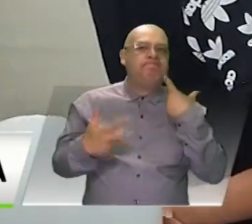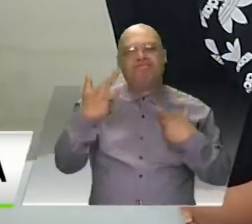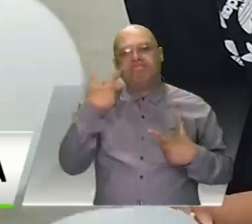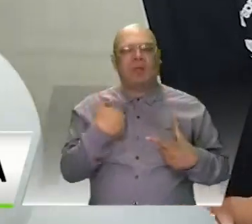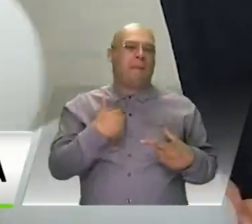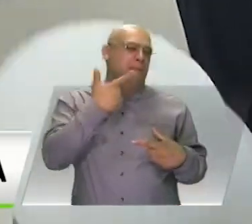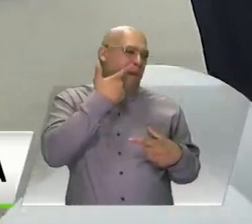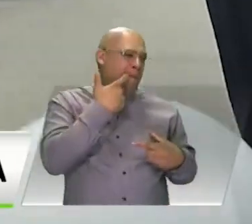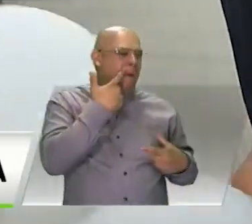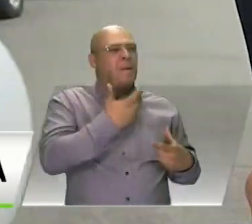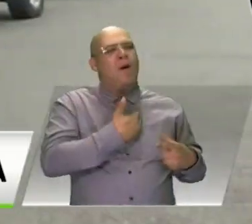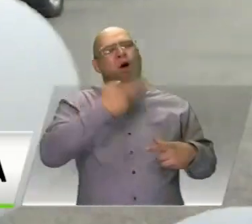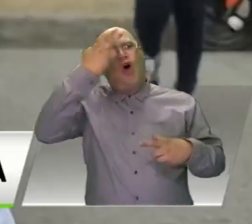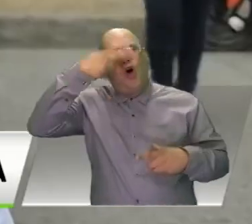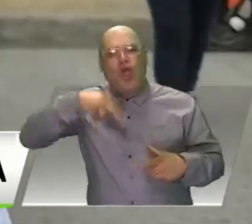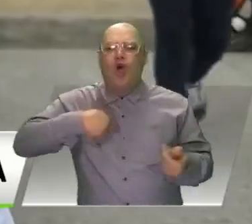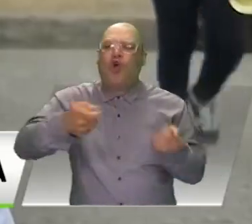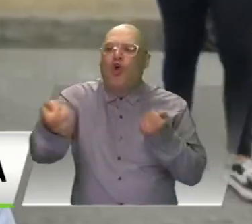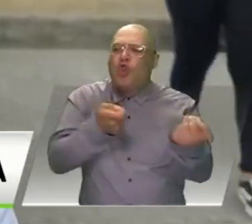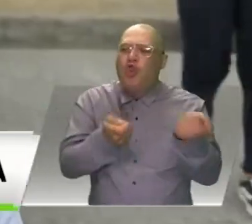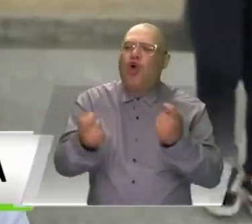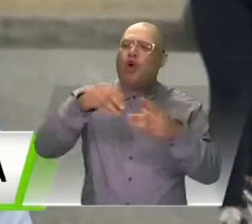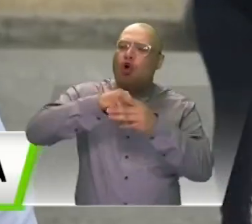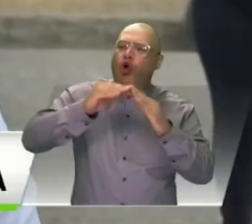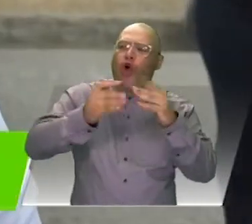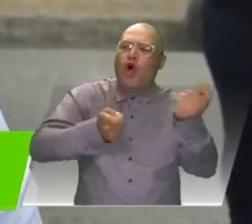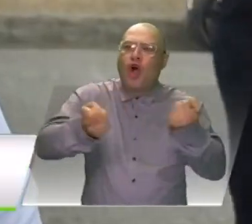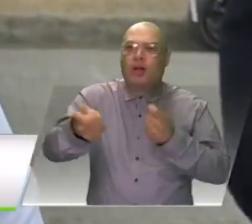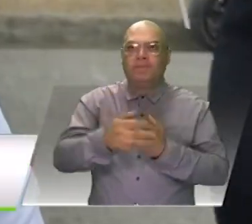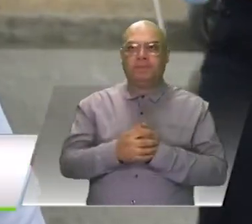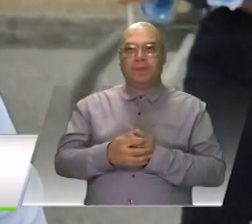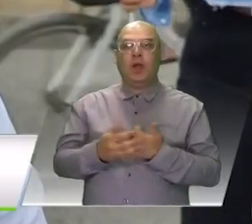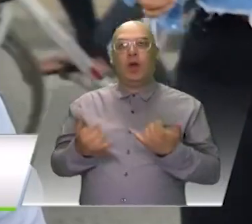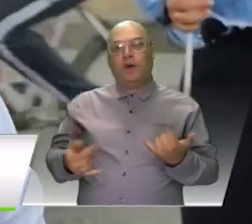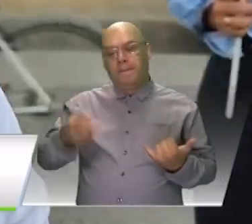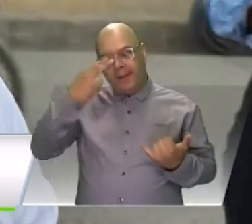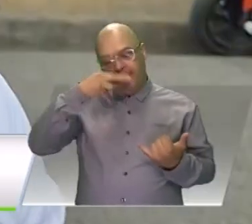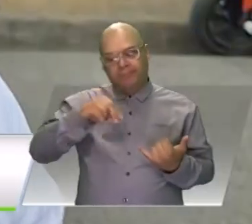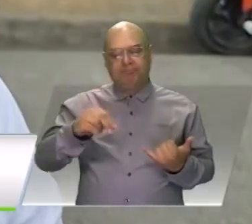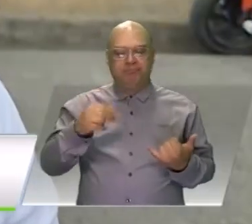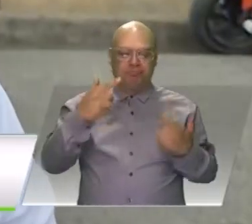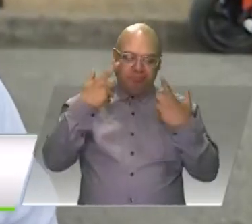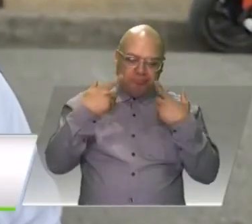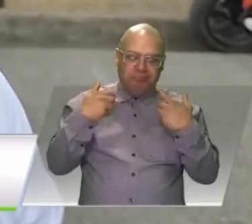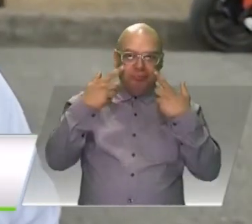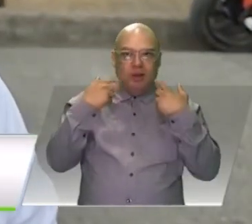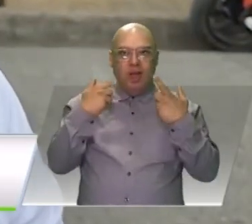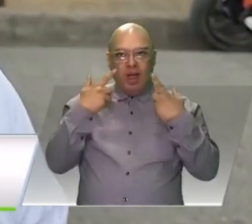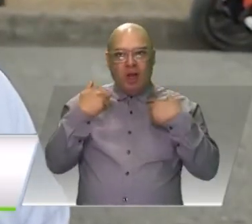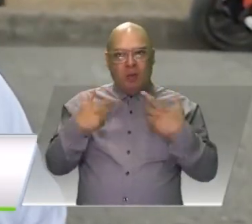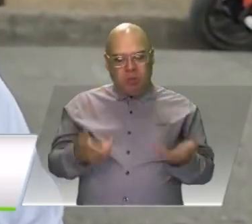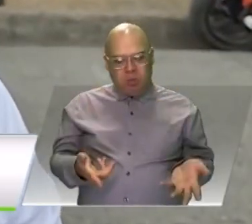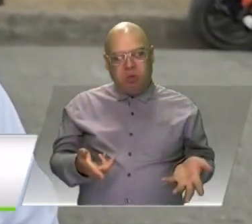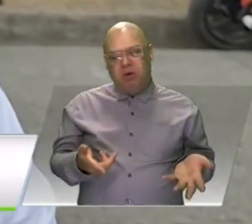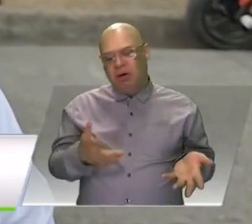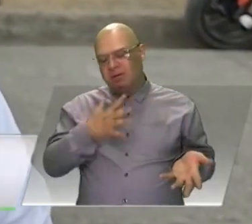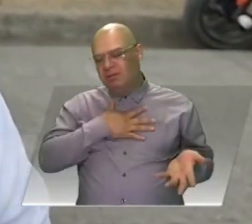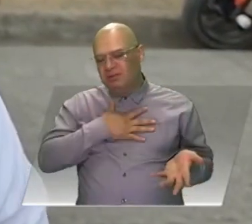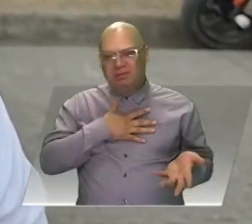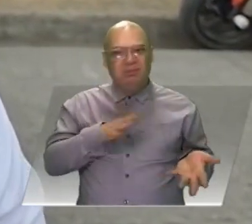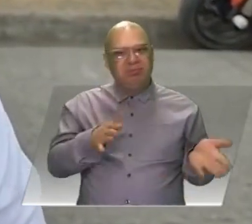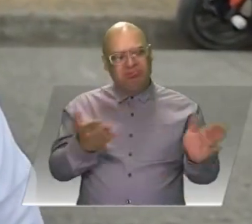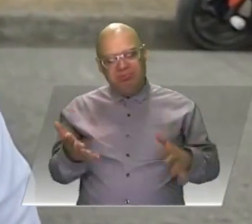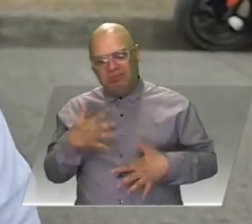padres más control con sus hijos. Hoy me tocó llorar a mi hijo, a mí me tocó venirlo a recoger aquí o en este mismo sitio donde lo